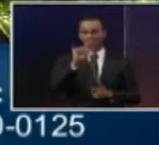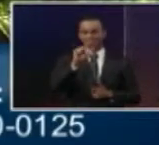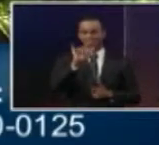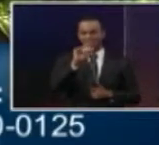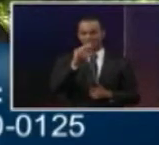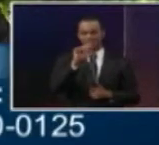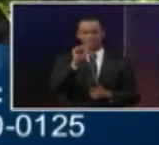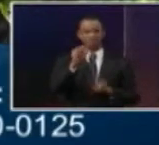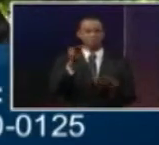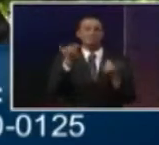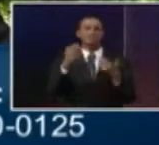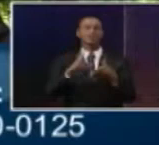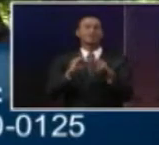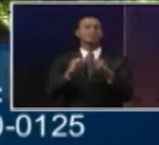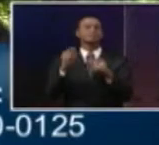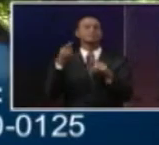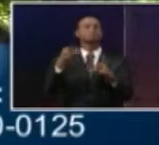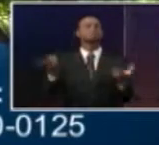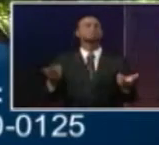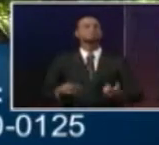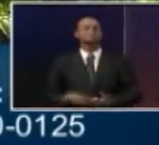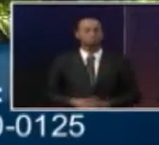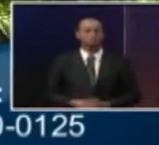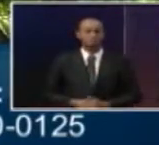Dislaney, cuéntanos sobre este tema.